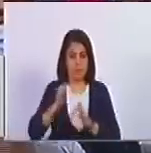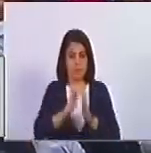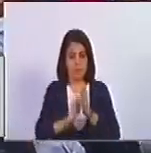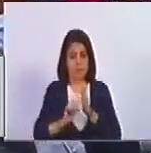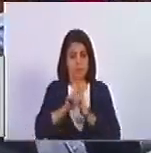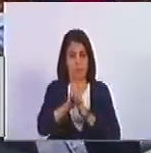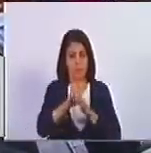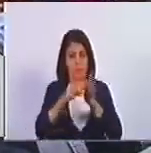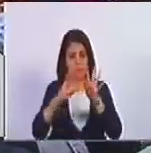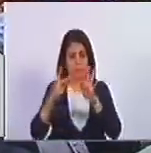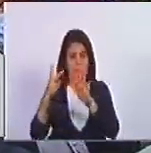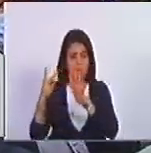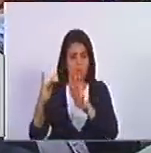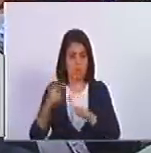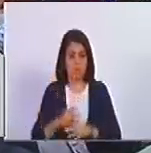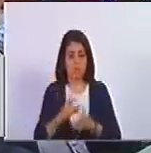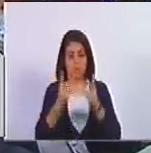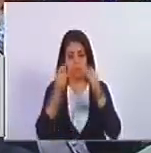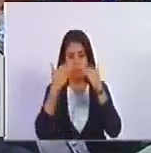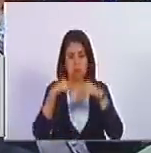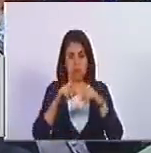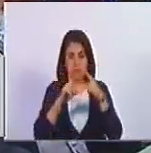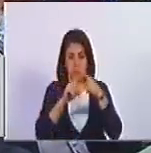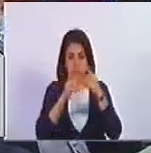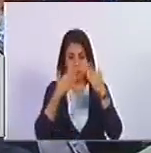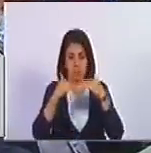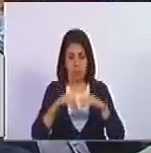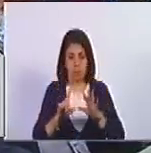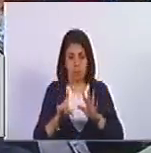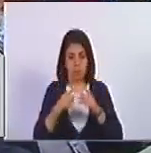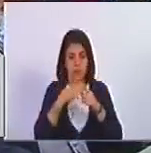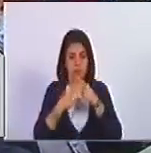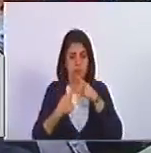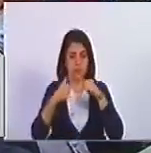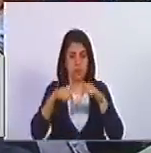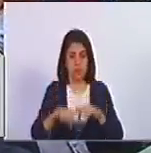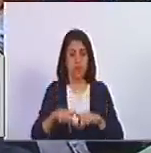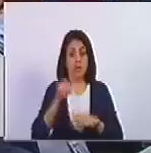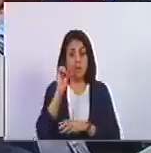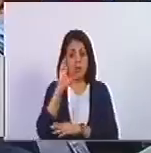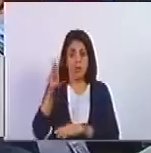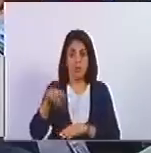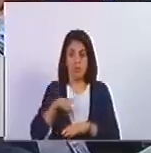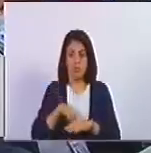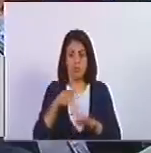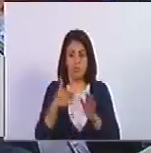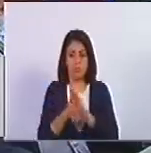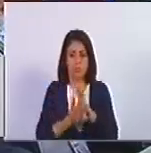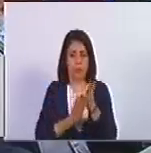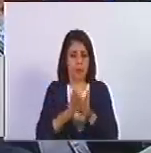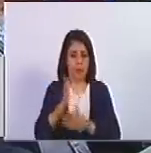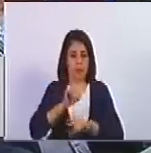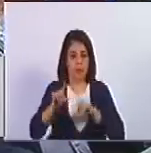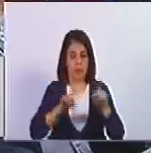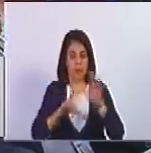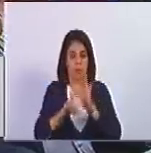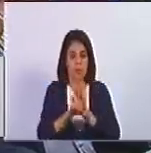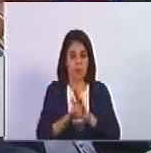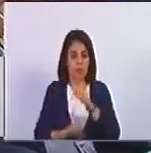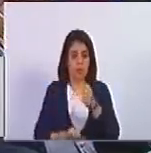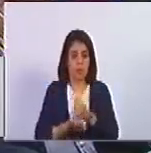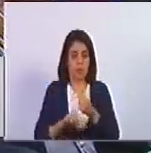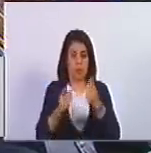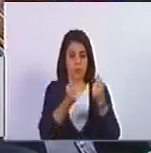artículo 187, numeral 1 y numeral 6, que faculta a esta soberana Asamblea Nacional a seguir legislando a favor de